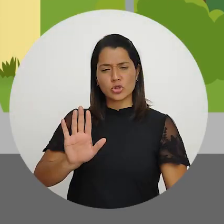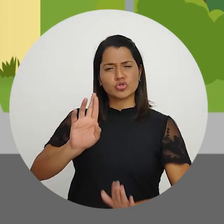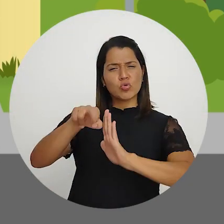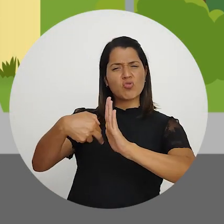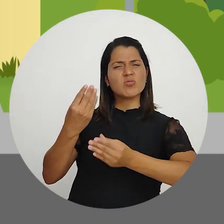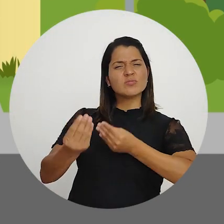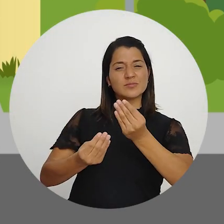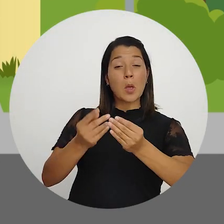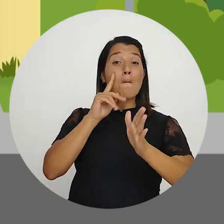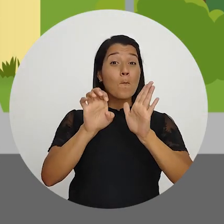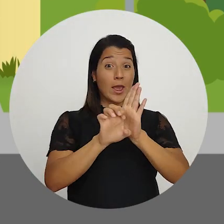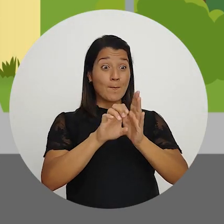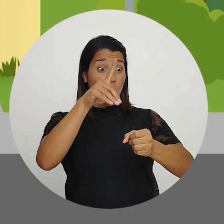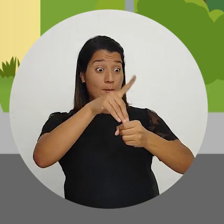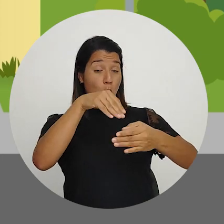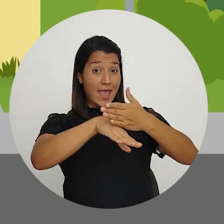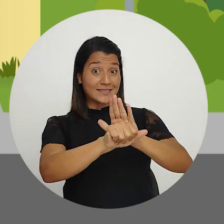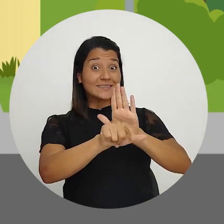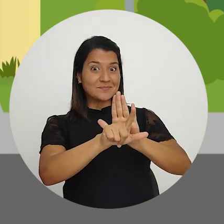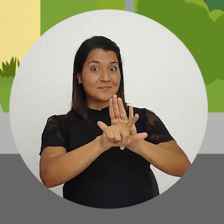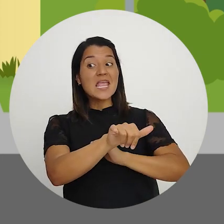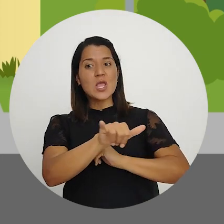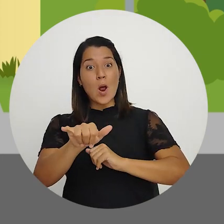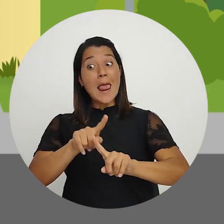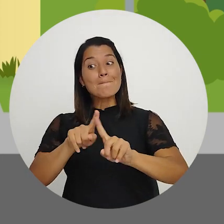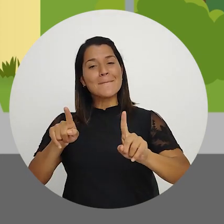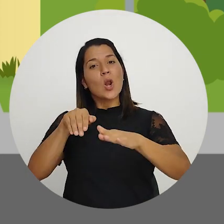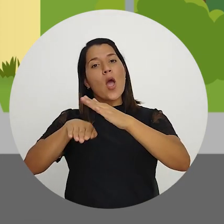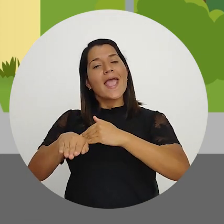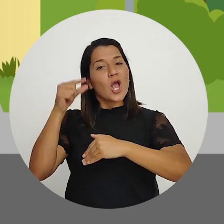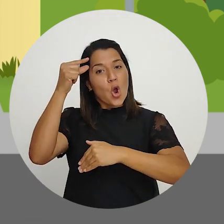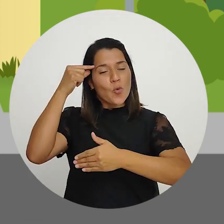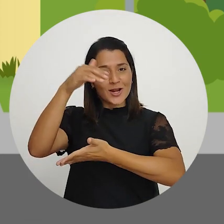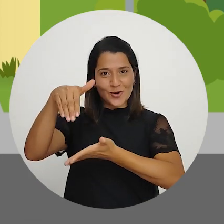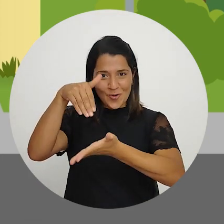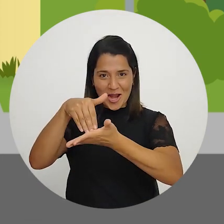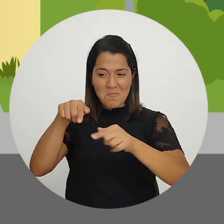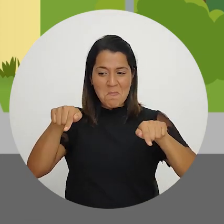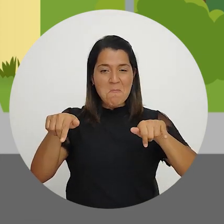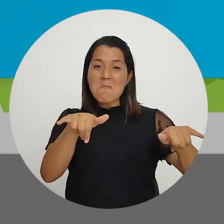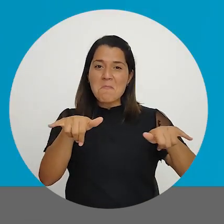Como decir, la Asamblea Legislativa, pero de los gobiernos locales.